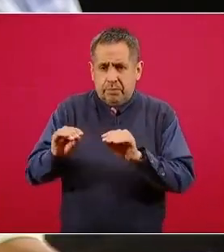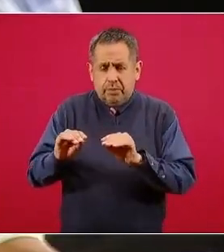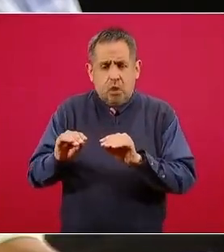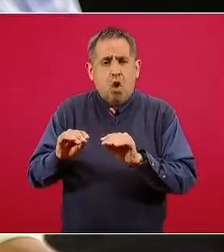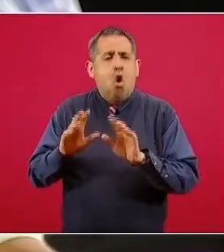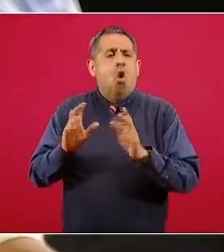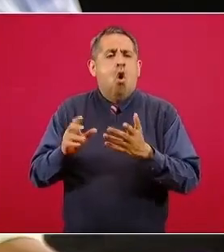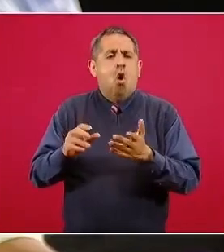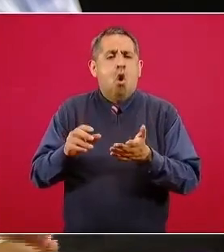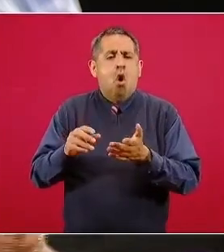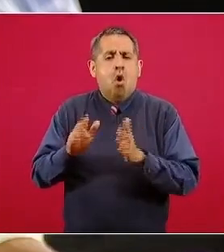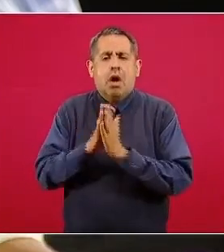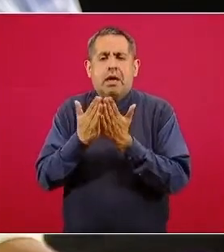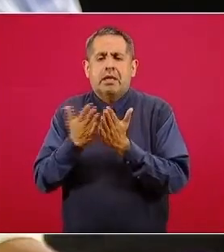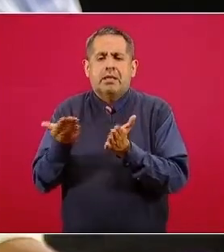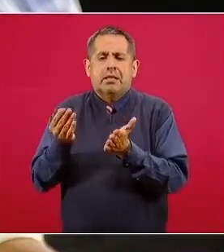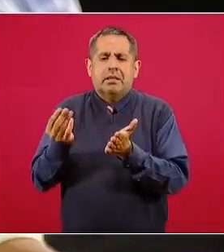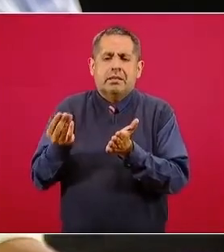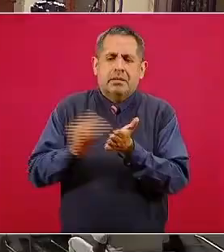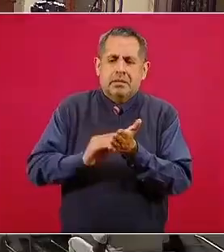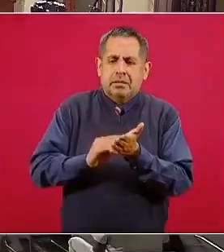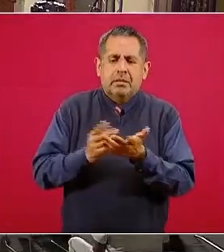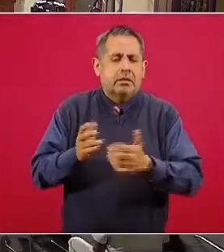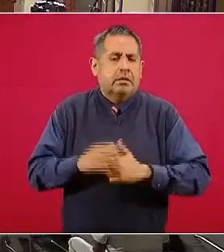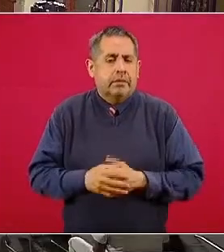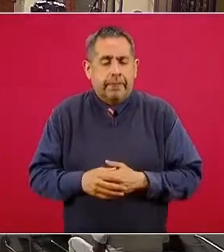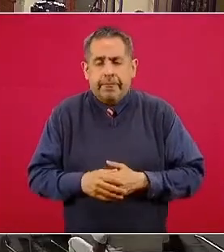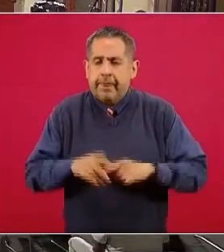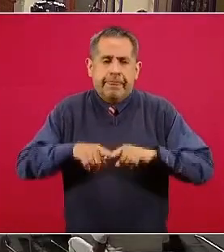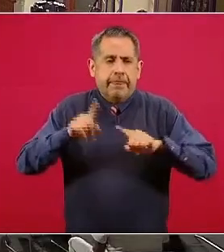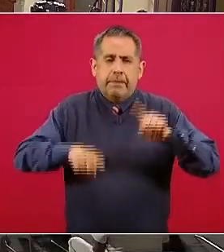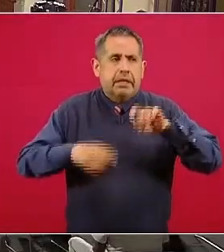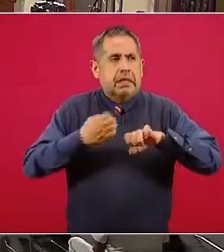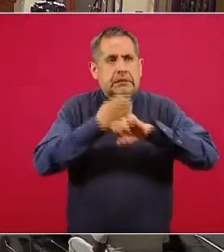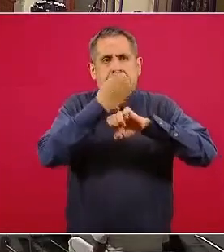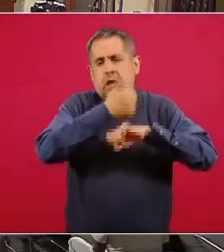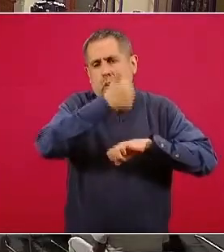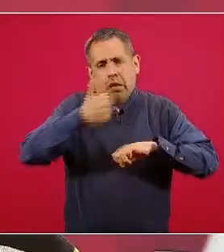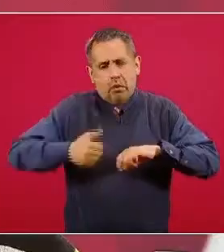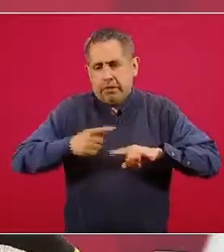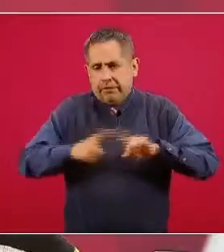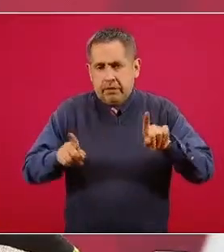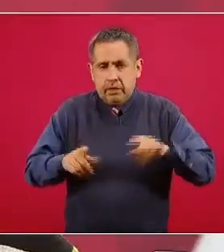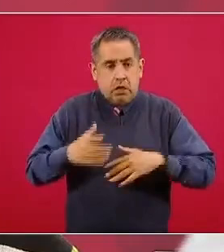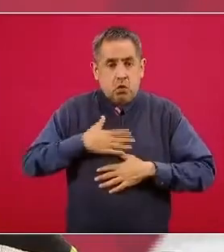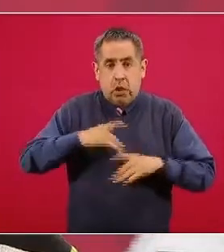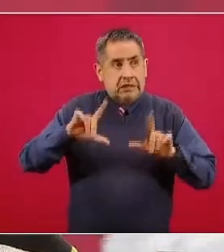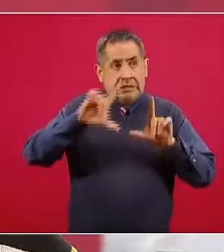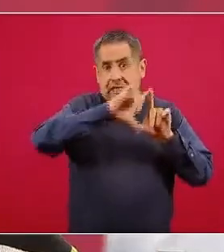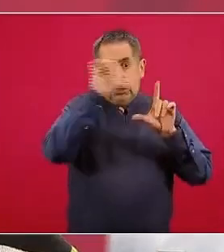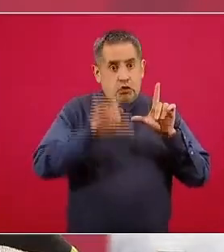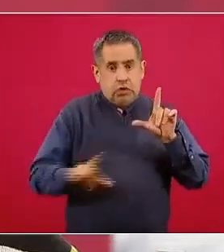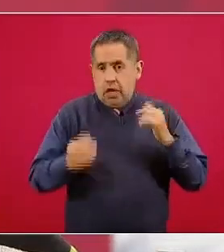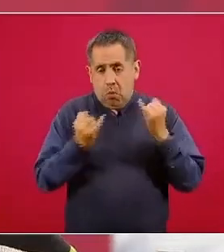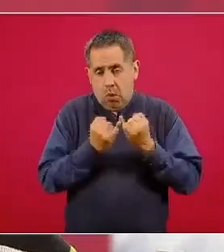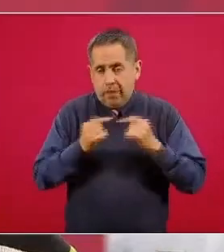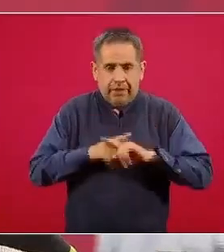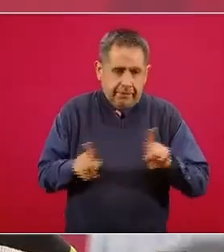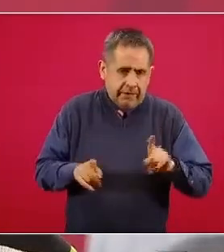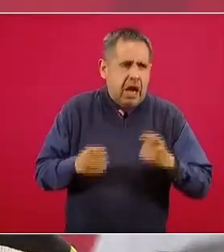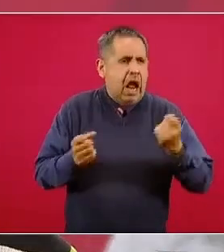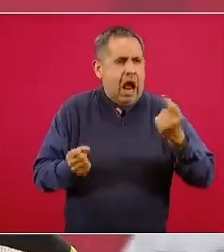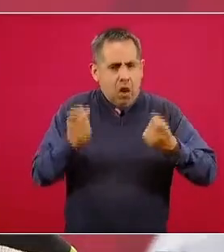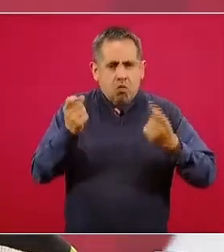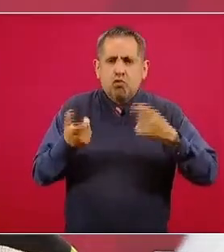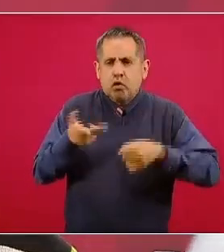almacenado, o se debe de pegar en el carnet? Depende de estrategias locales. Esa estrategia no es nacional, la están realizando